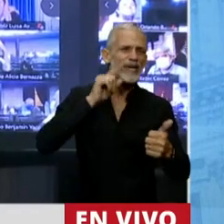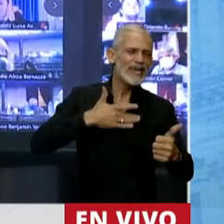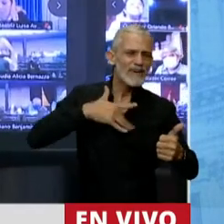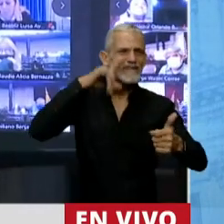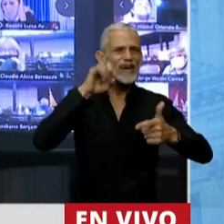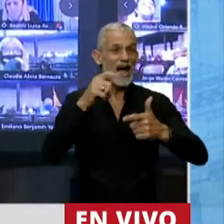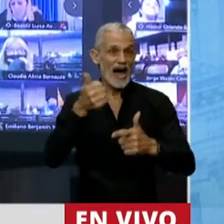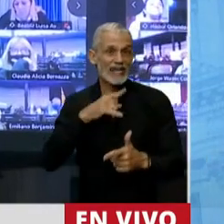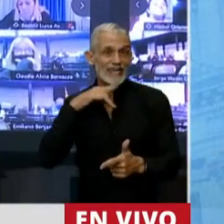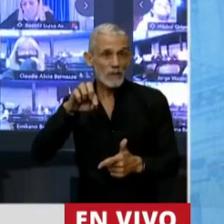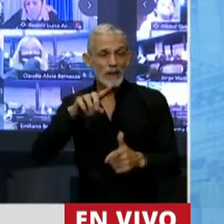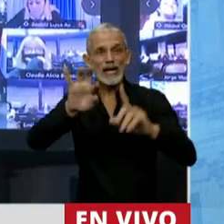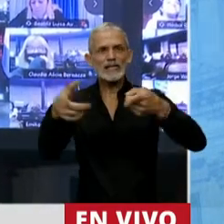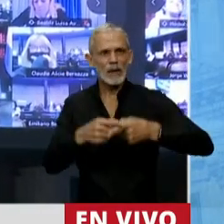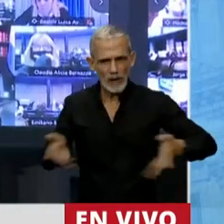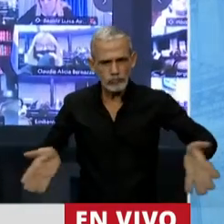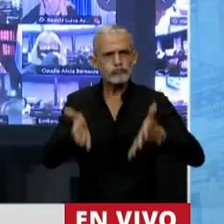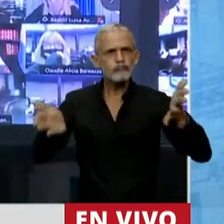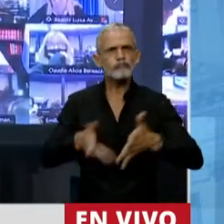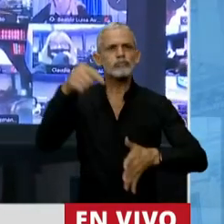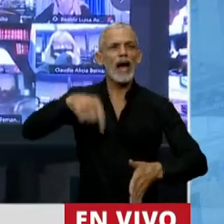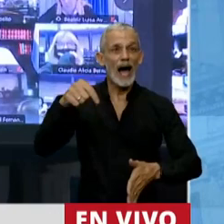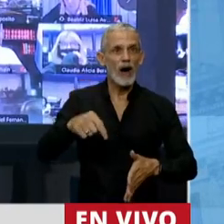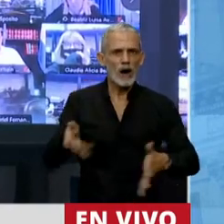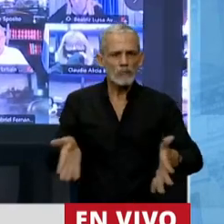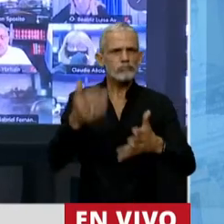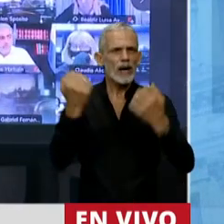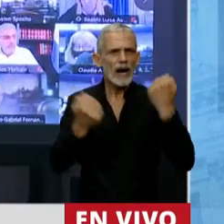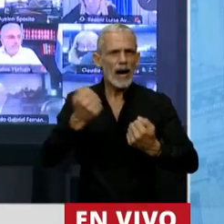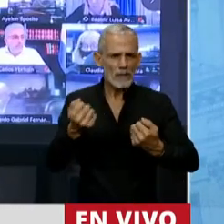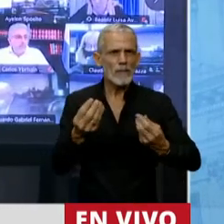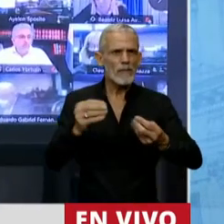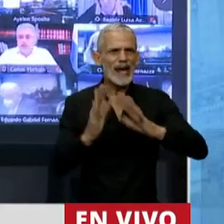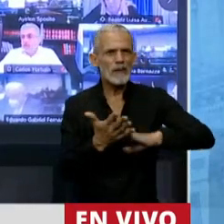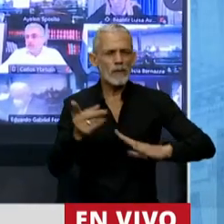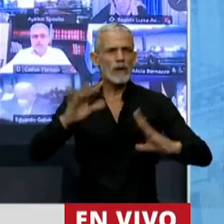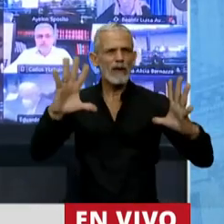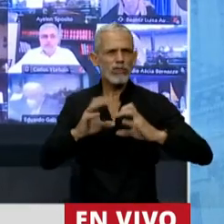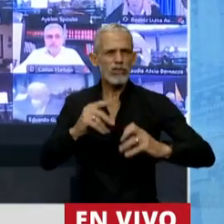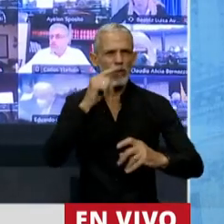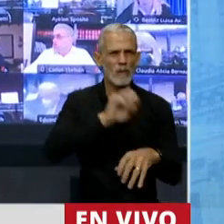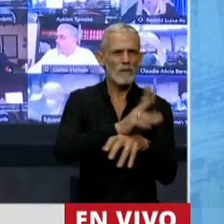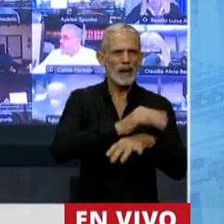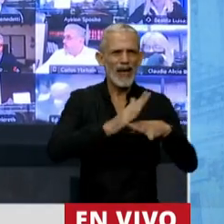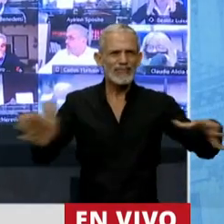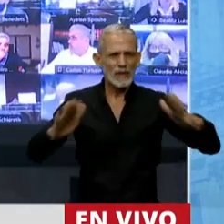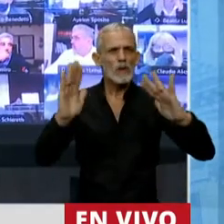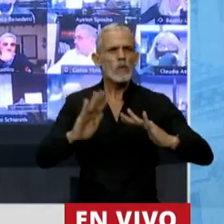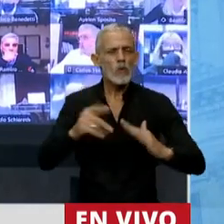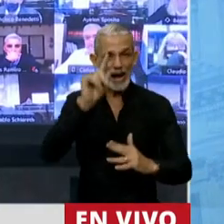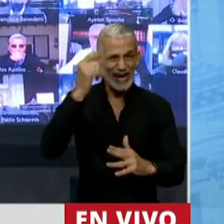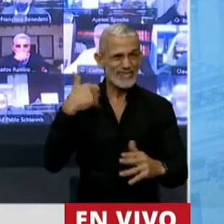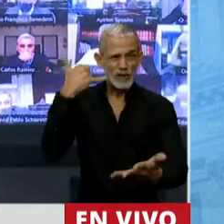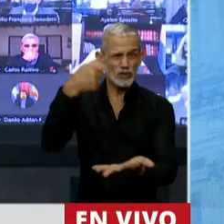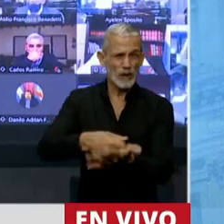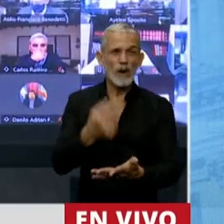ATP, y hoy impulsando una medida de coyuntura que permite atender y morigerar el impacto de esa pandemia, porque el Estado argentino ya ha invertido más